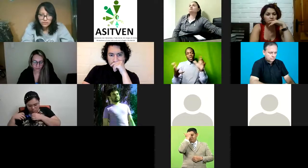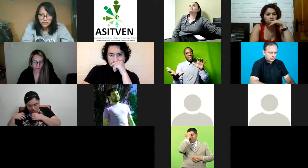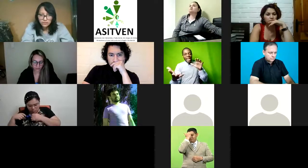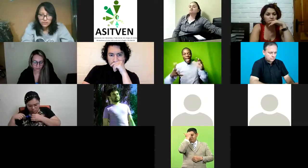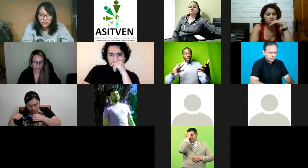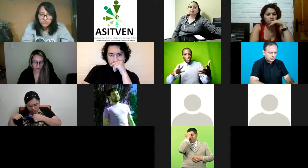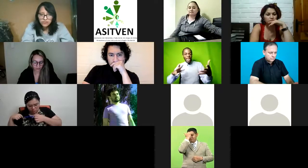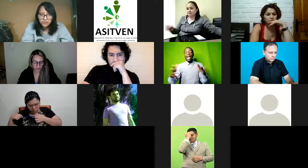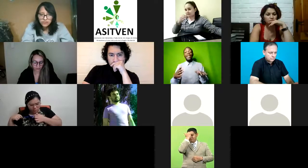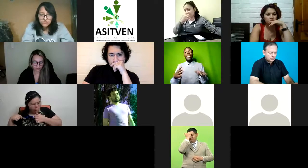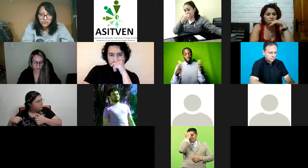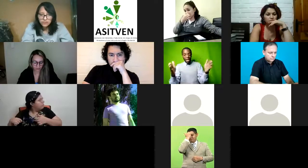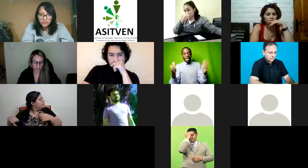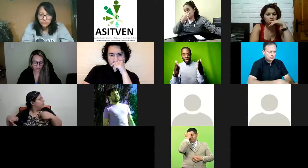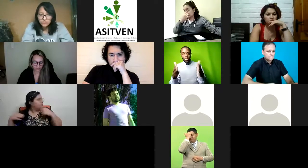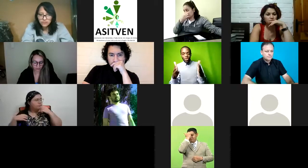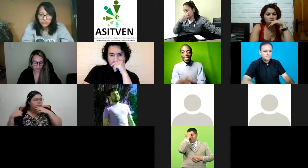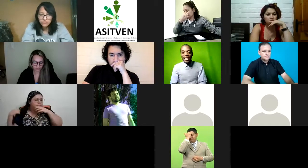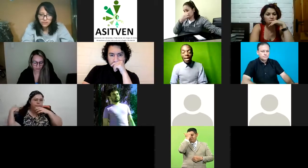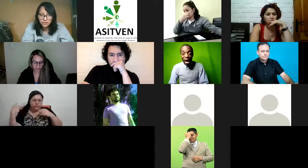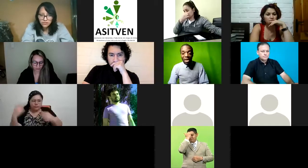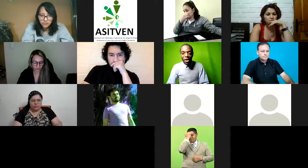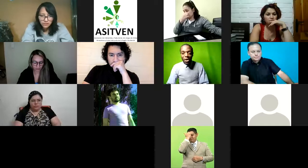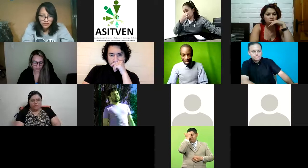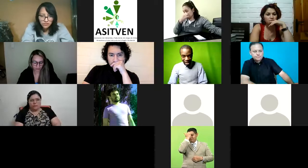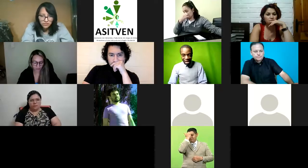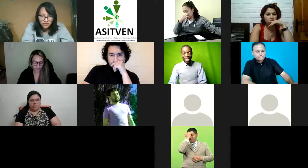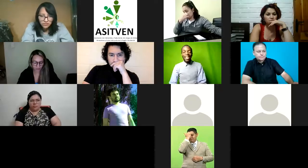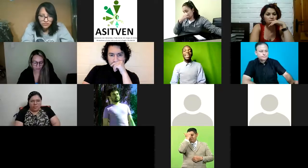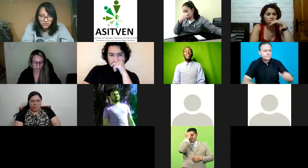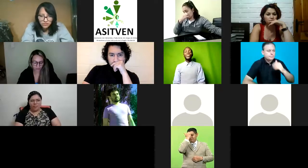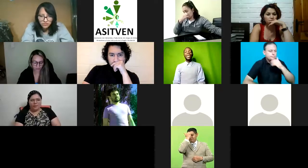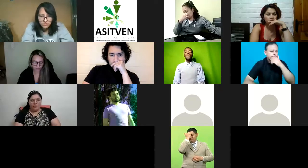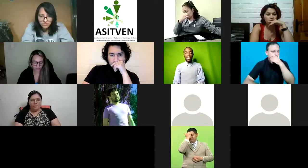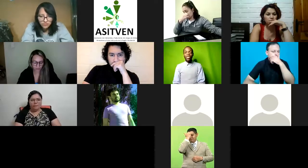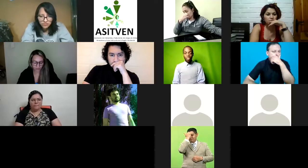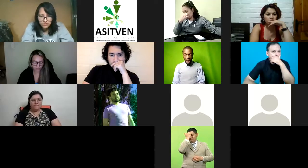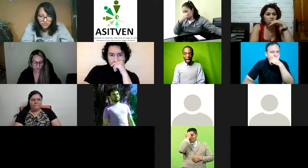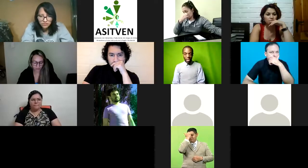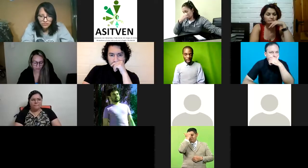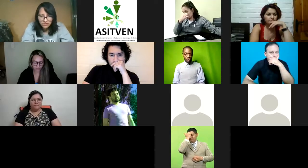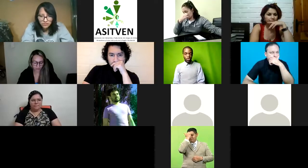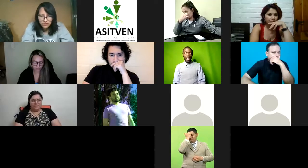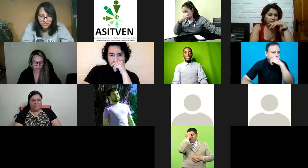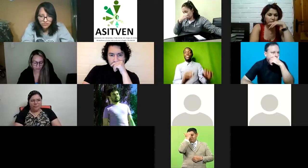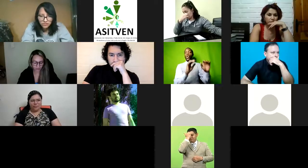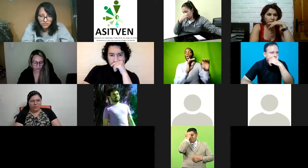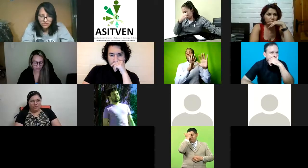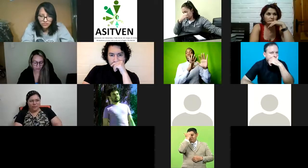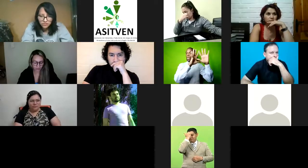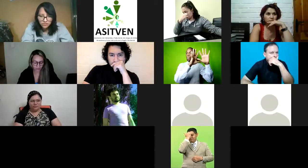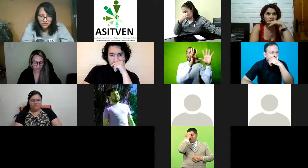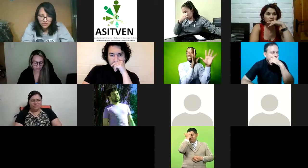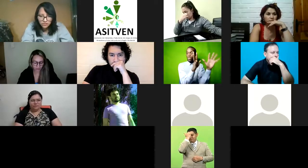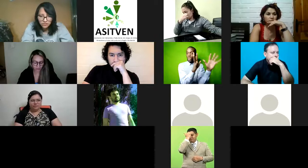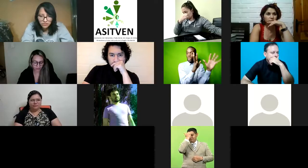¿pero qué será? ¿Qué no será? Y cuando ustedes entiendan más el video que están ustedes imitando, van a ver eso. O sea, no